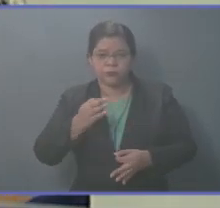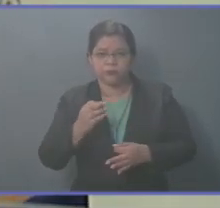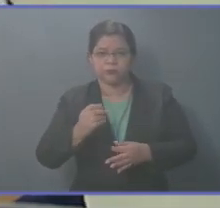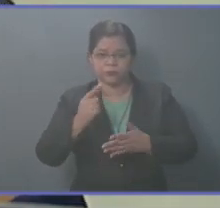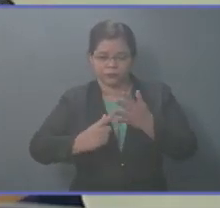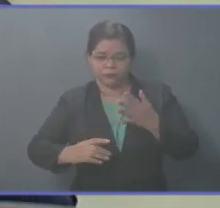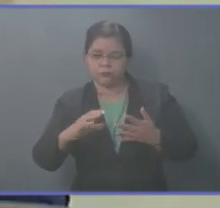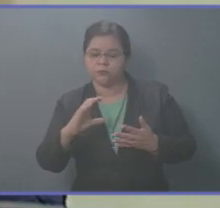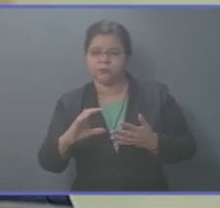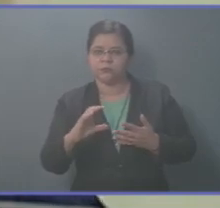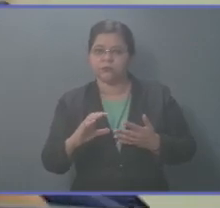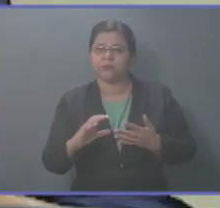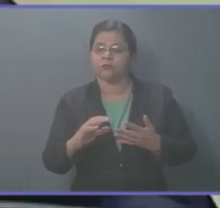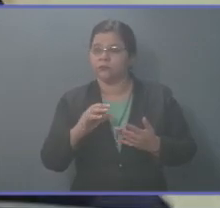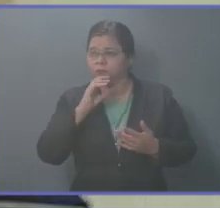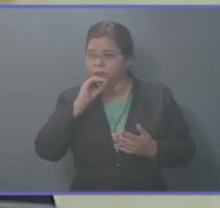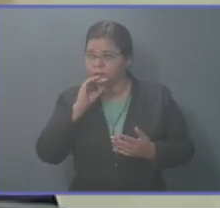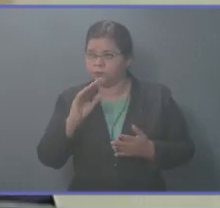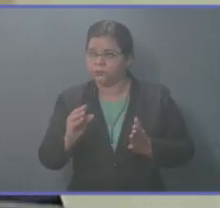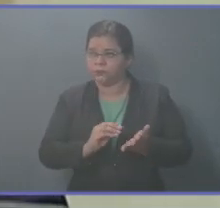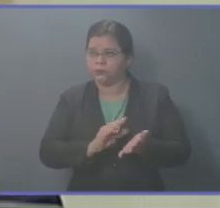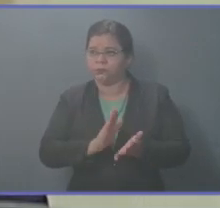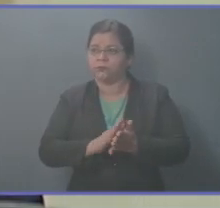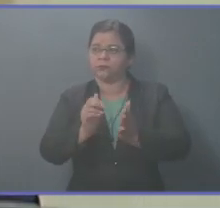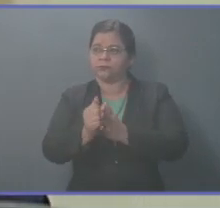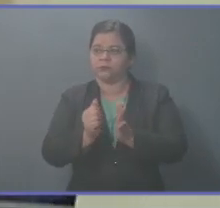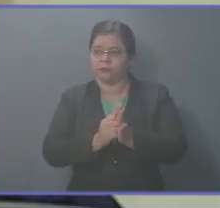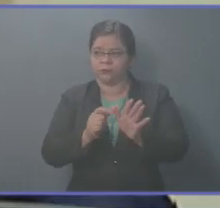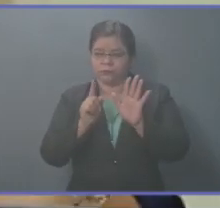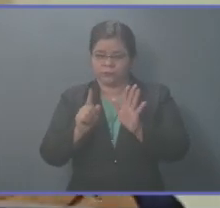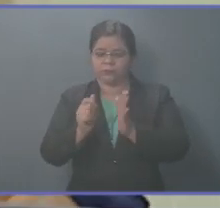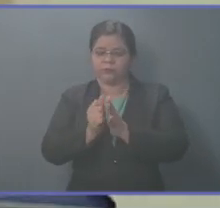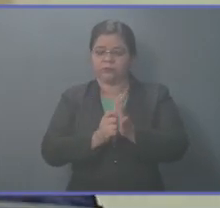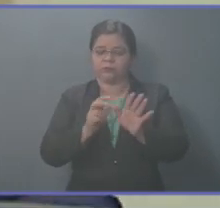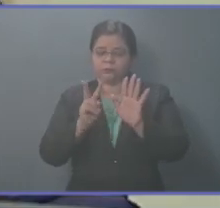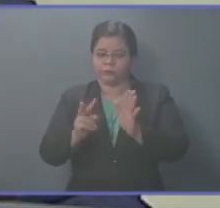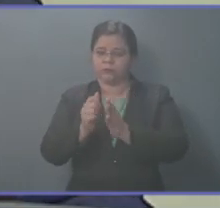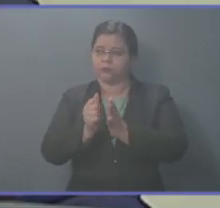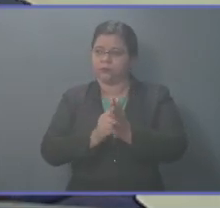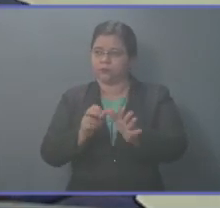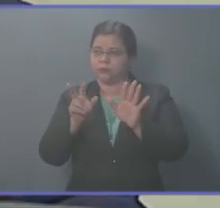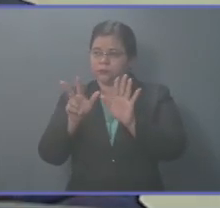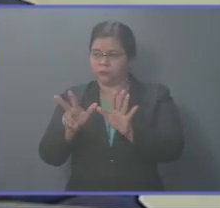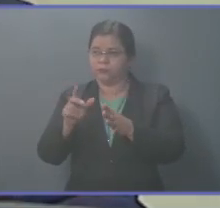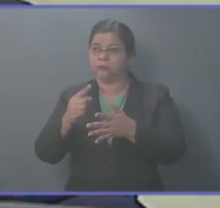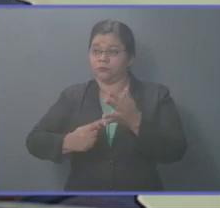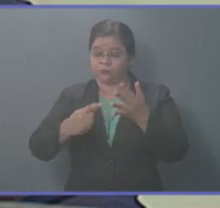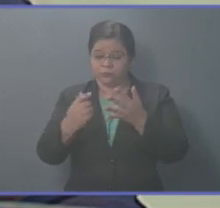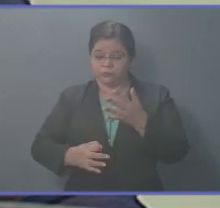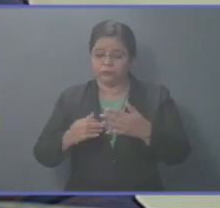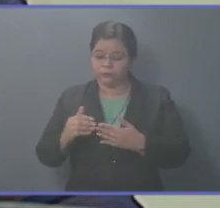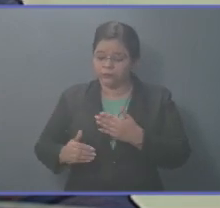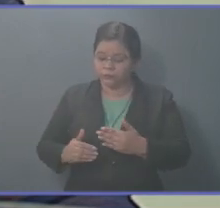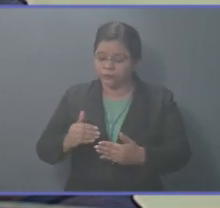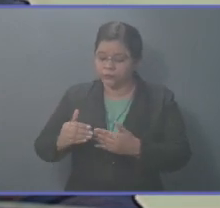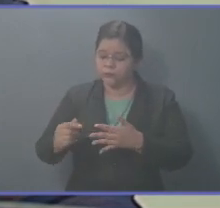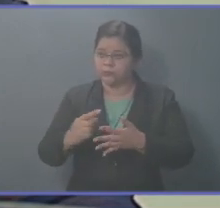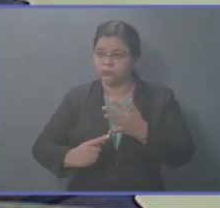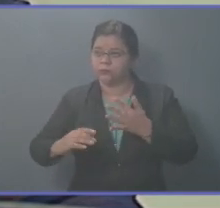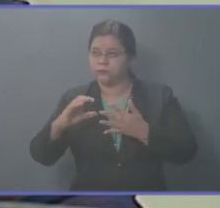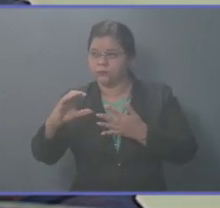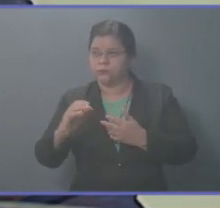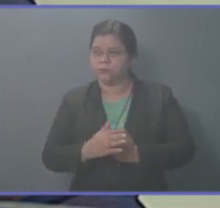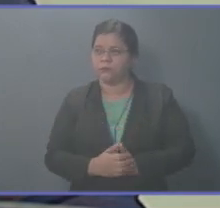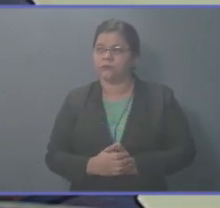constitucional citadas y en los artículos 6, 7 y 8 de la Ley de Procedimientos